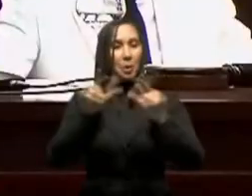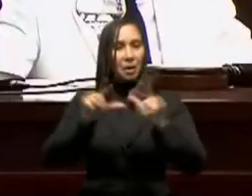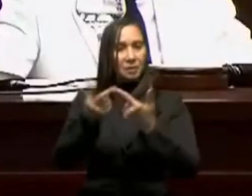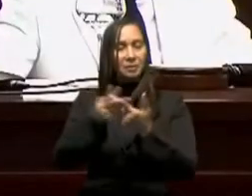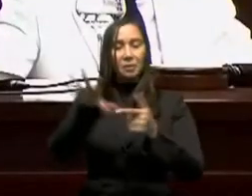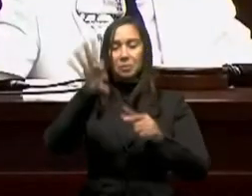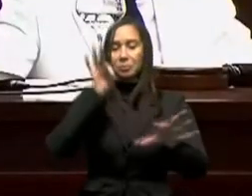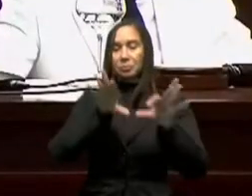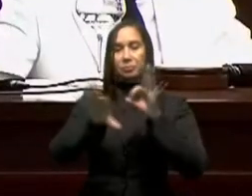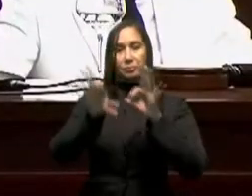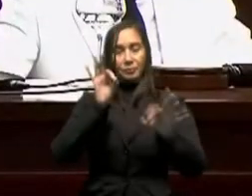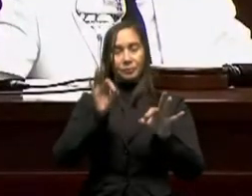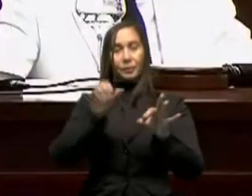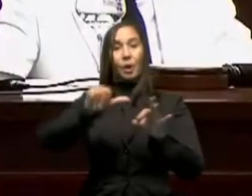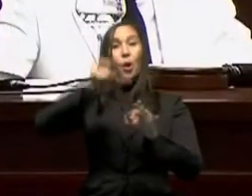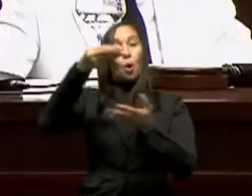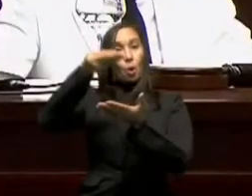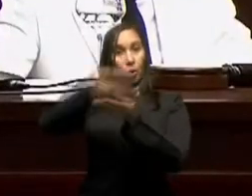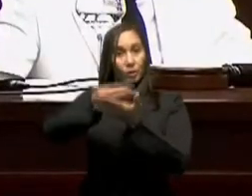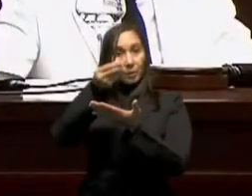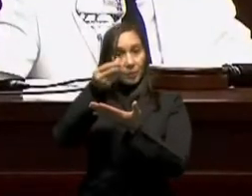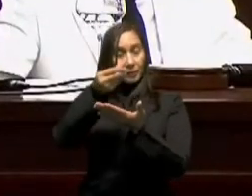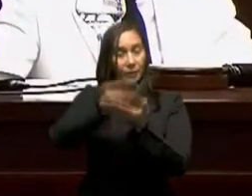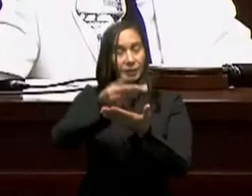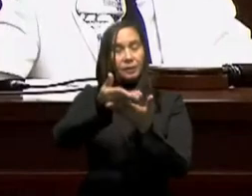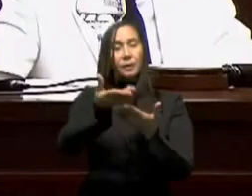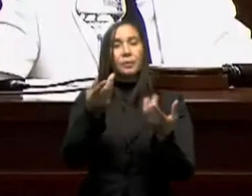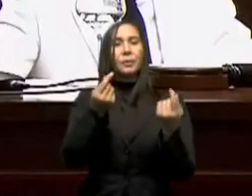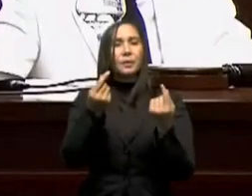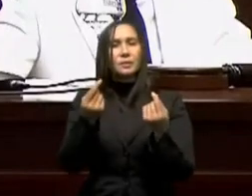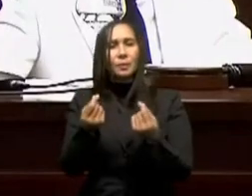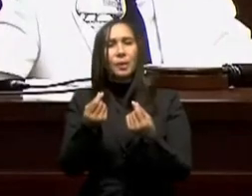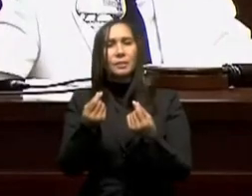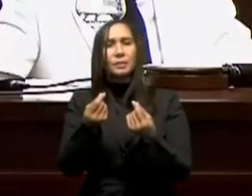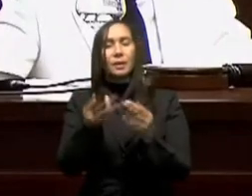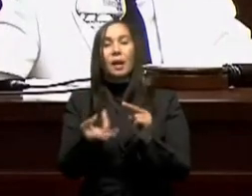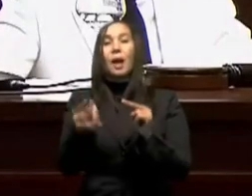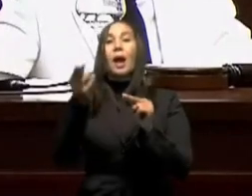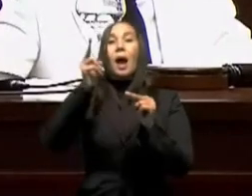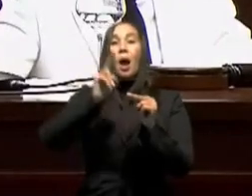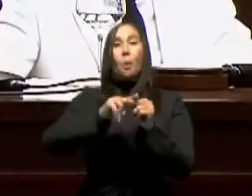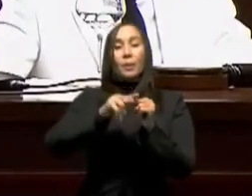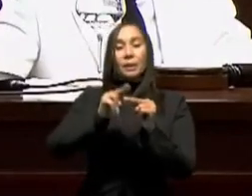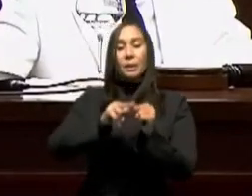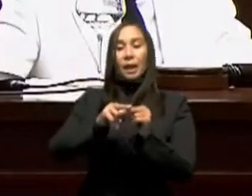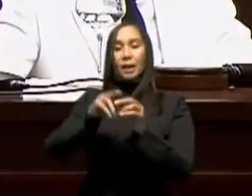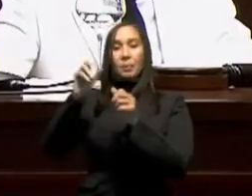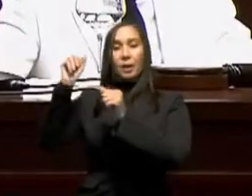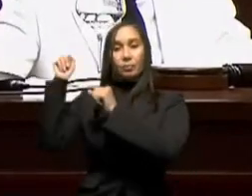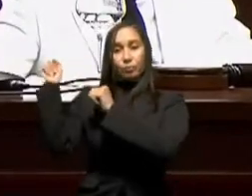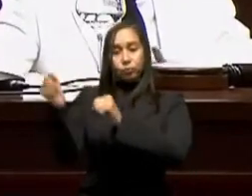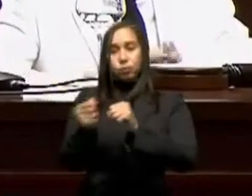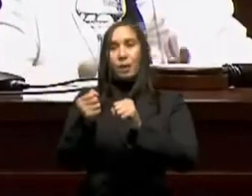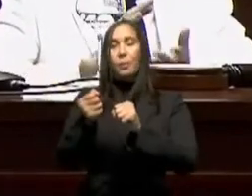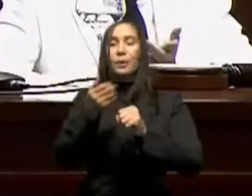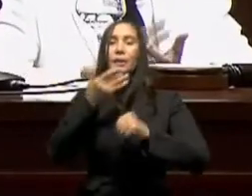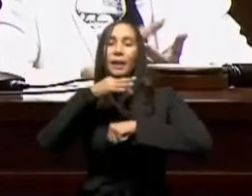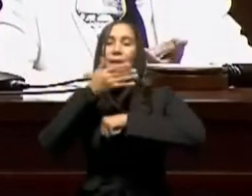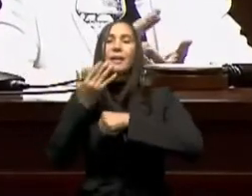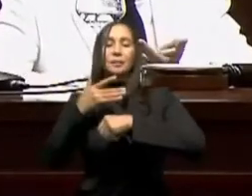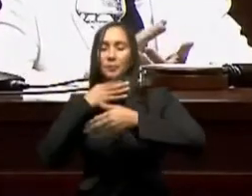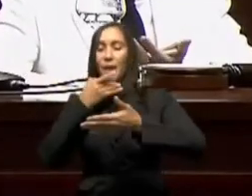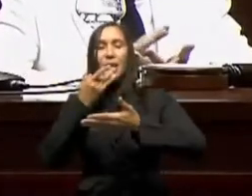esta reforma será destinada a aumentar las asignaciones presupuestarias de nuestros ayuntamientos para que puedan mejorar